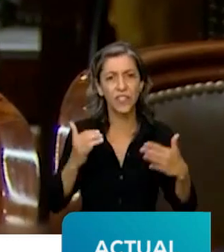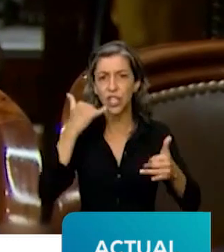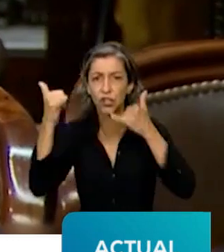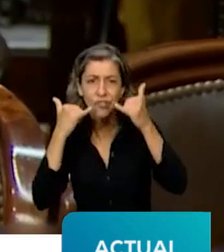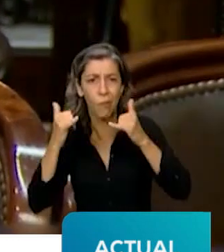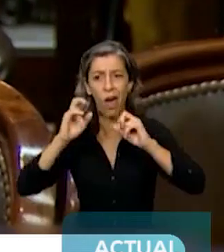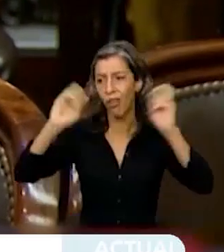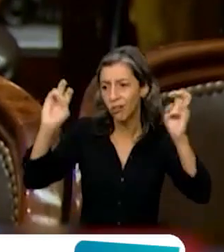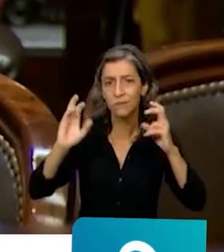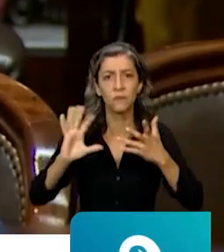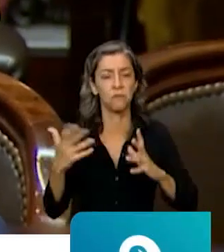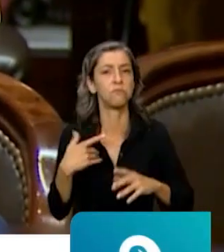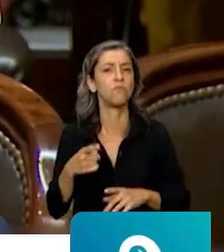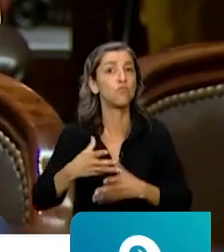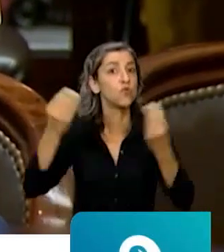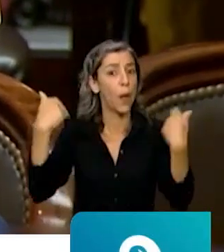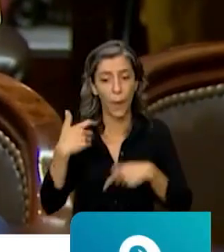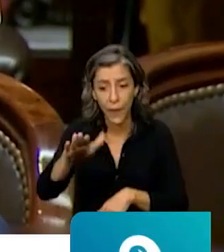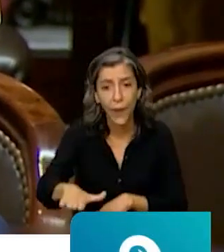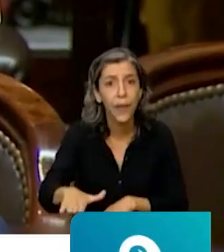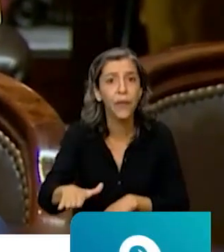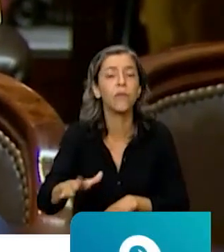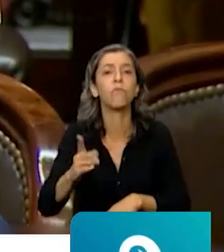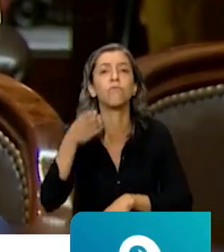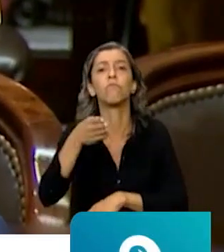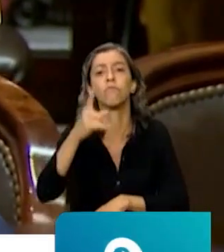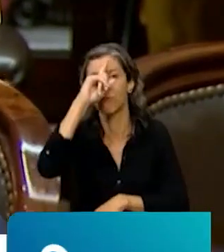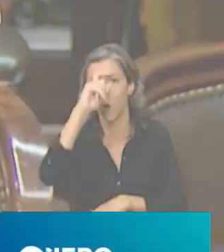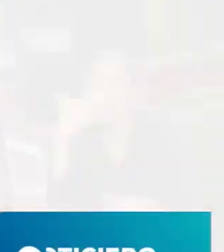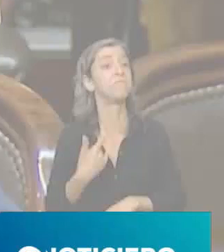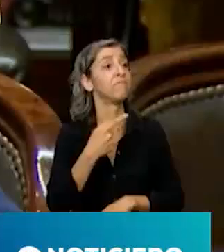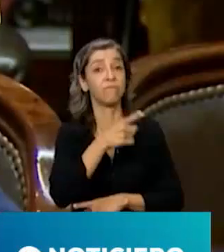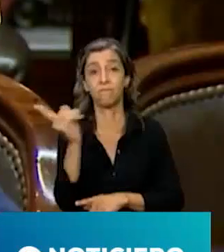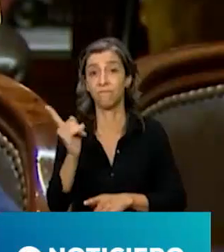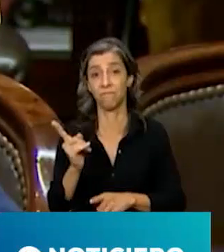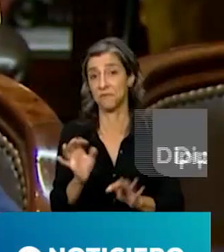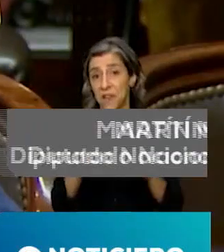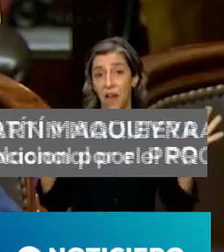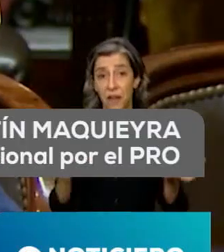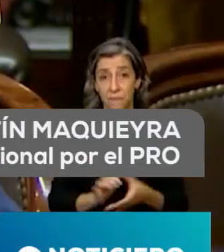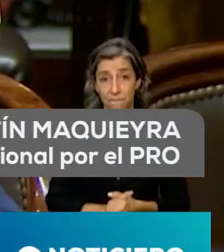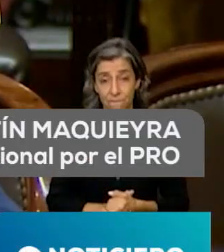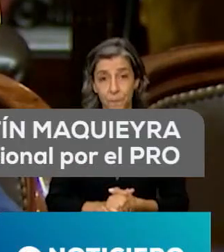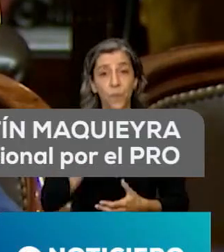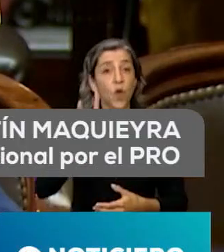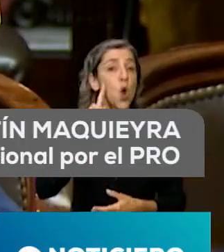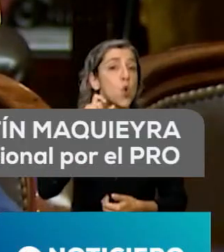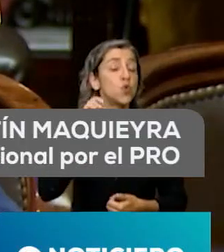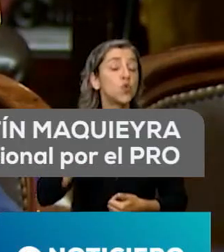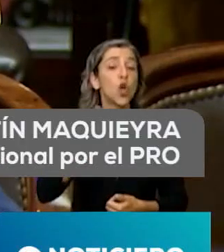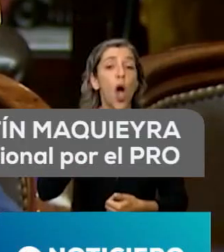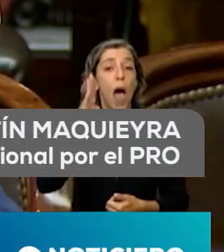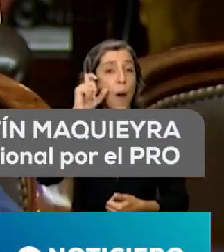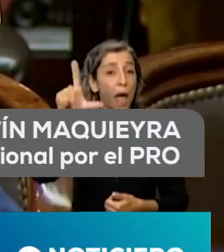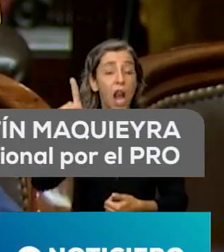ingresó varias veces a la guardia, pero nadie hizo nada. Lucio Abel Dupuy asistía